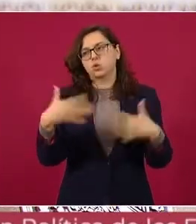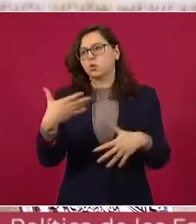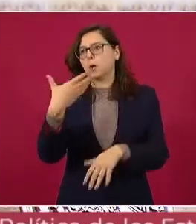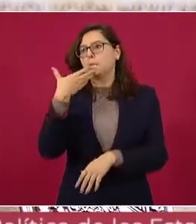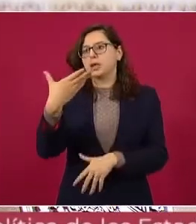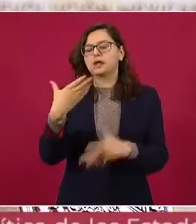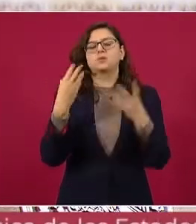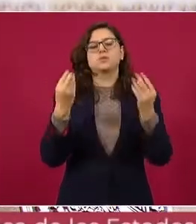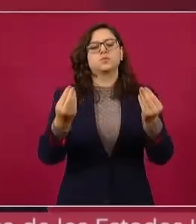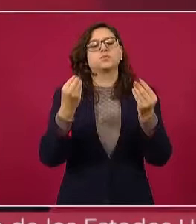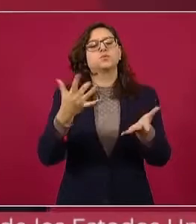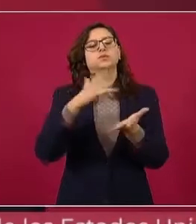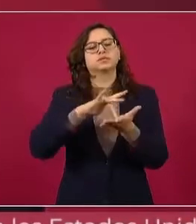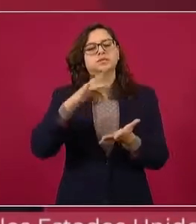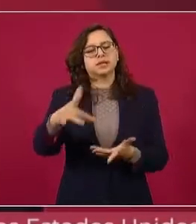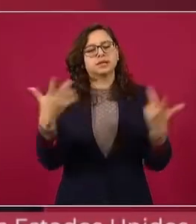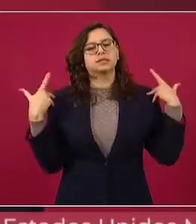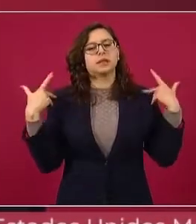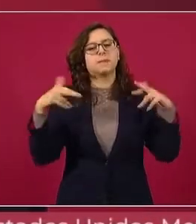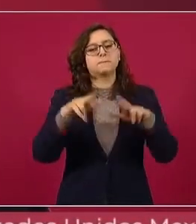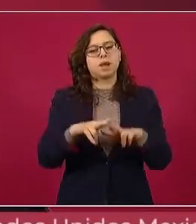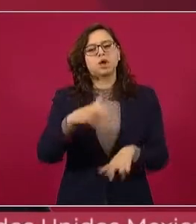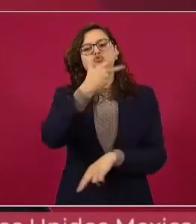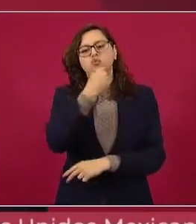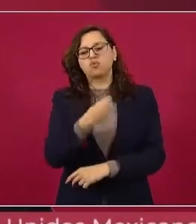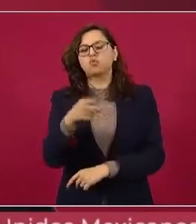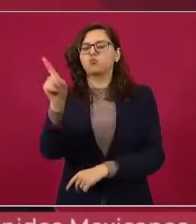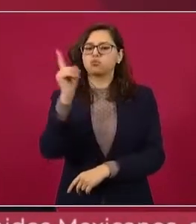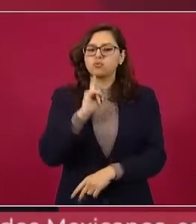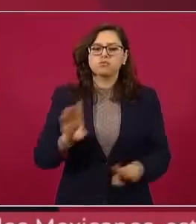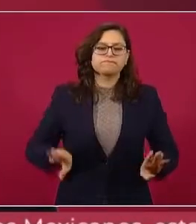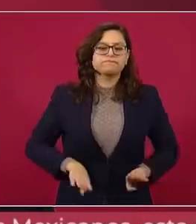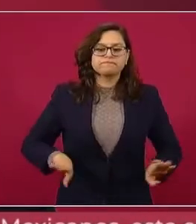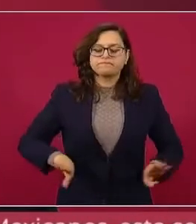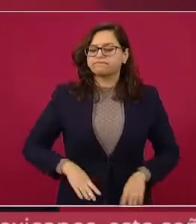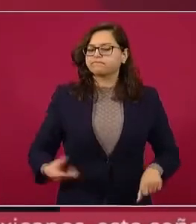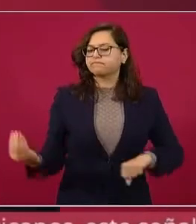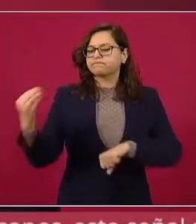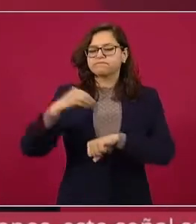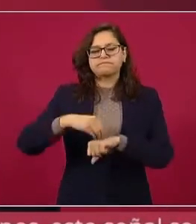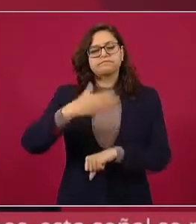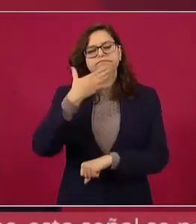las maestras, a los maestros, se han portado muy bien,